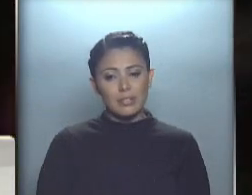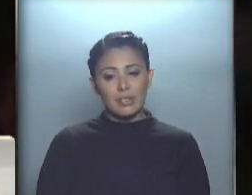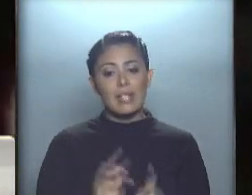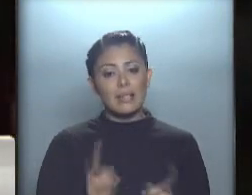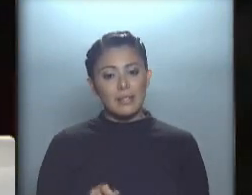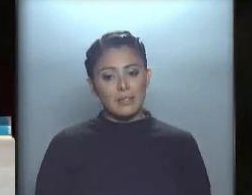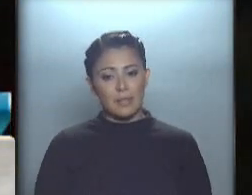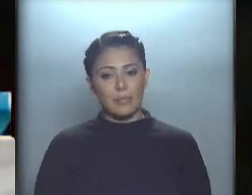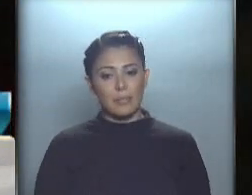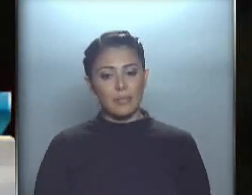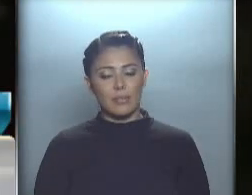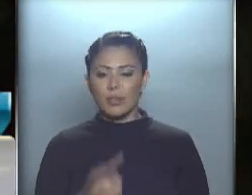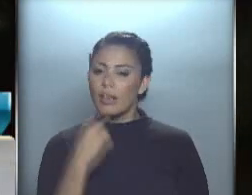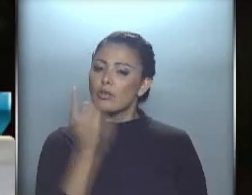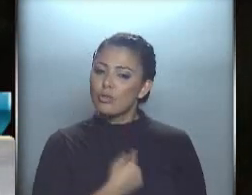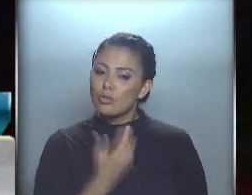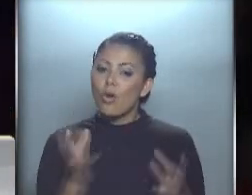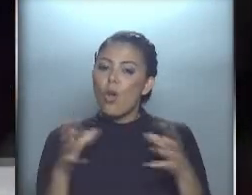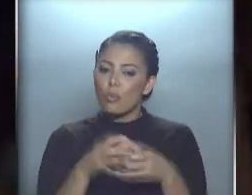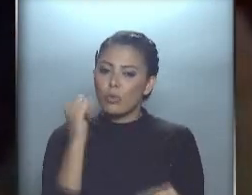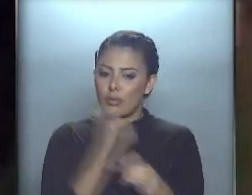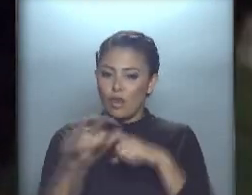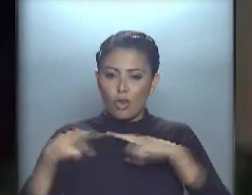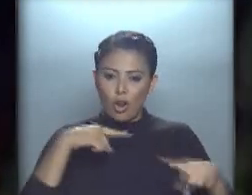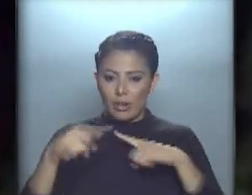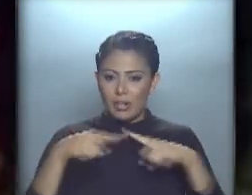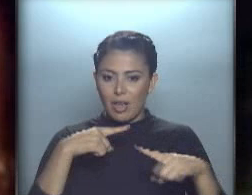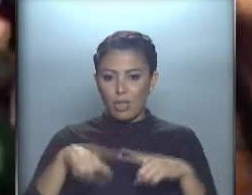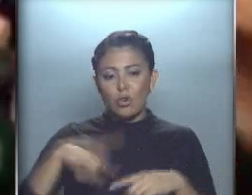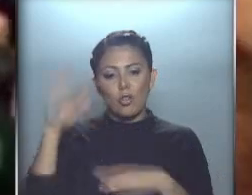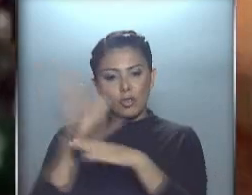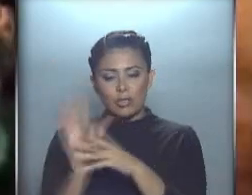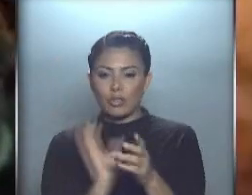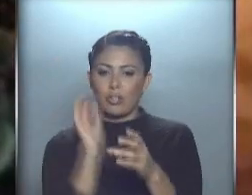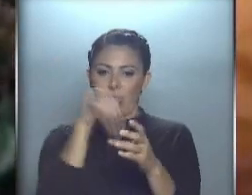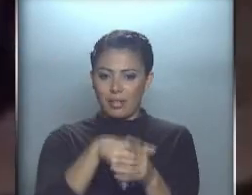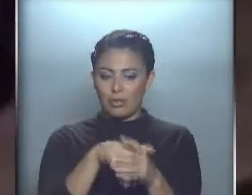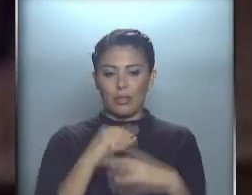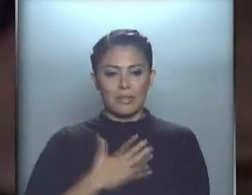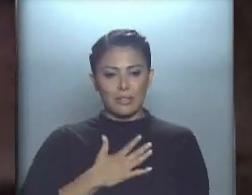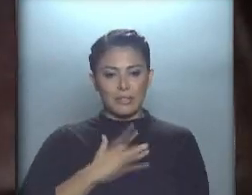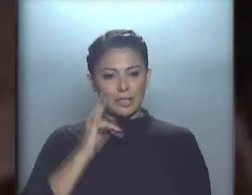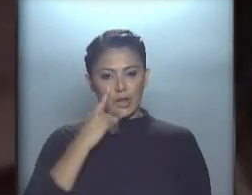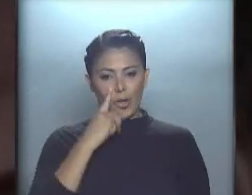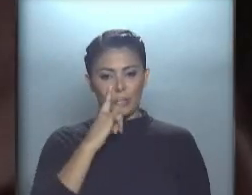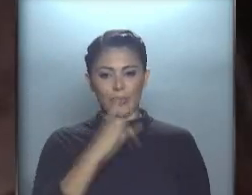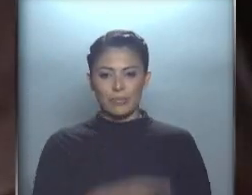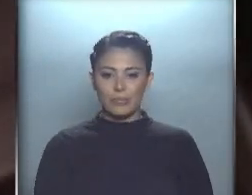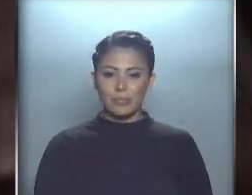me hicieron parte del equipo de coordinadores de Extra, donde me he sentido muy a gusto.